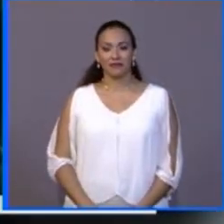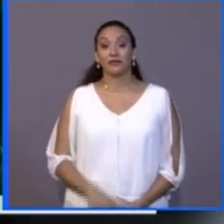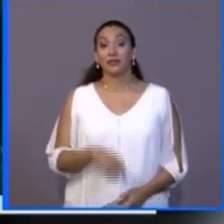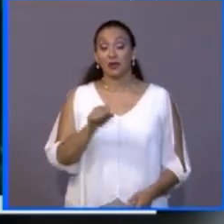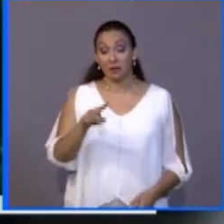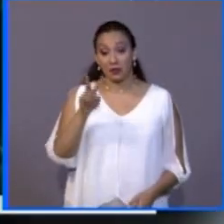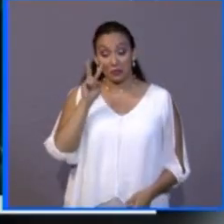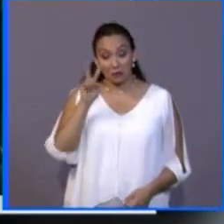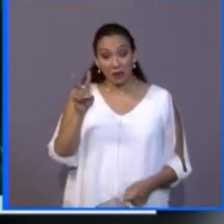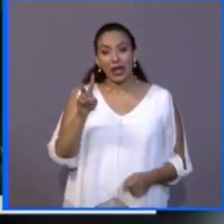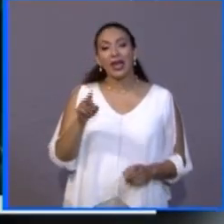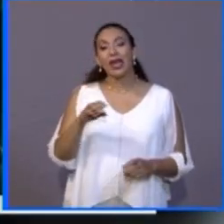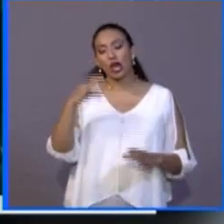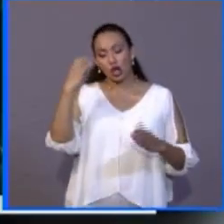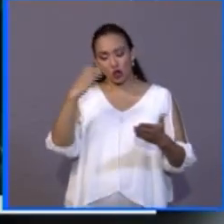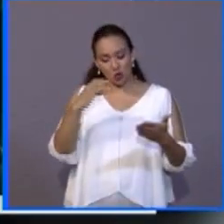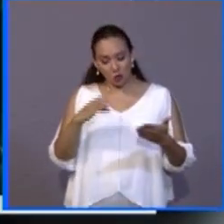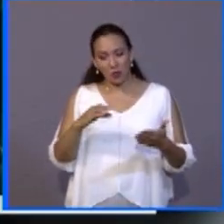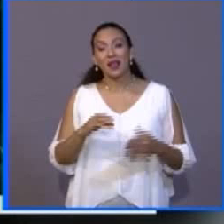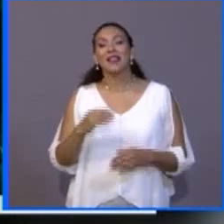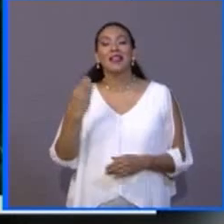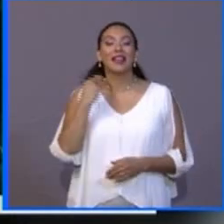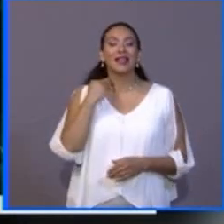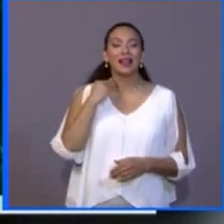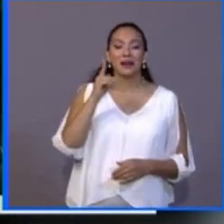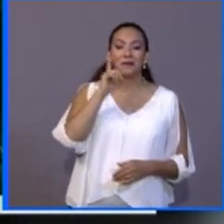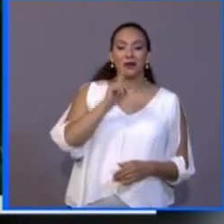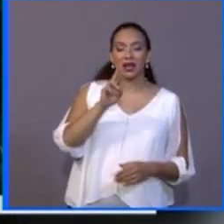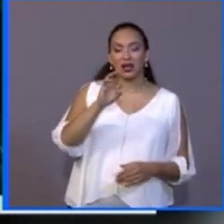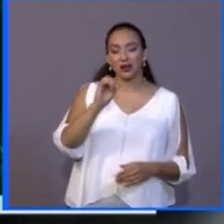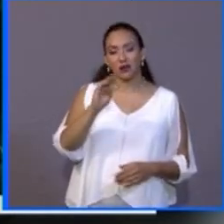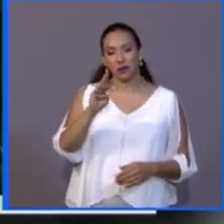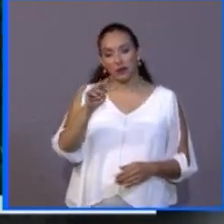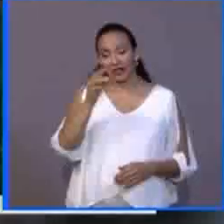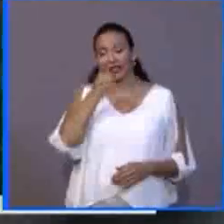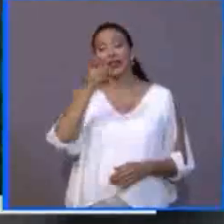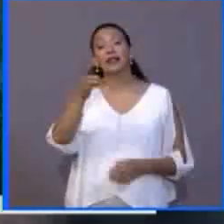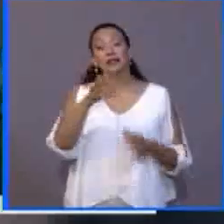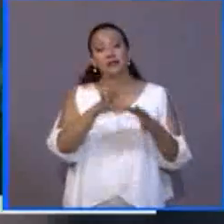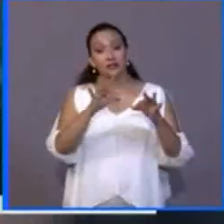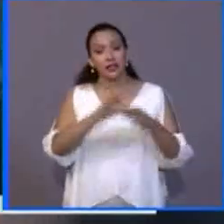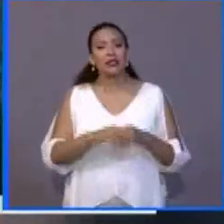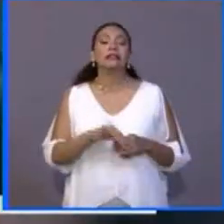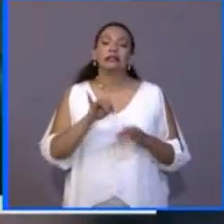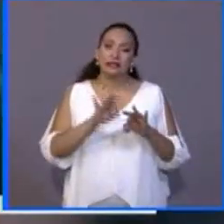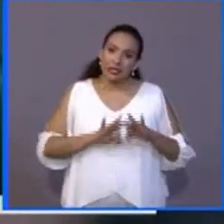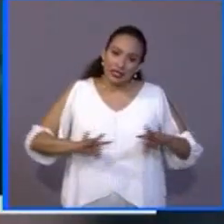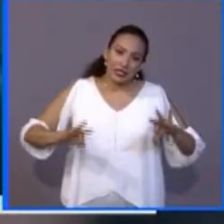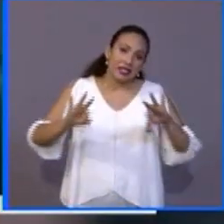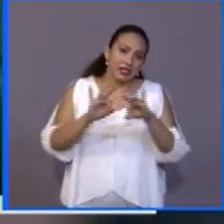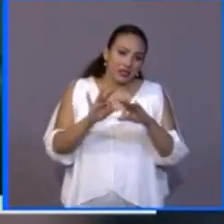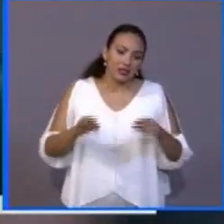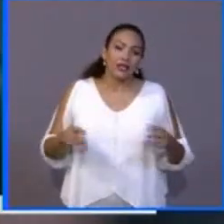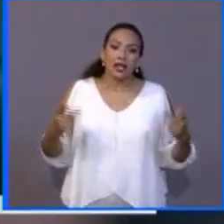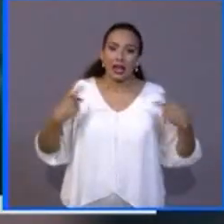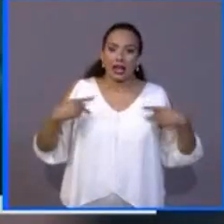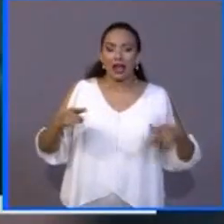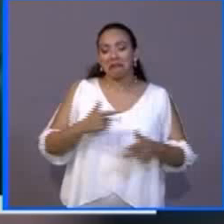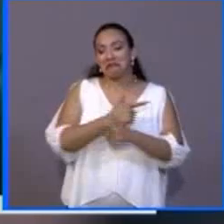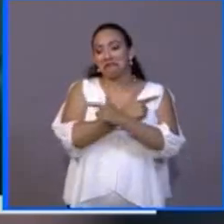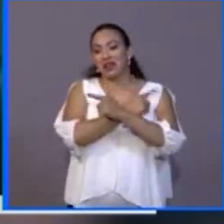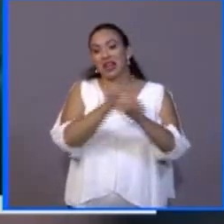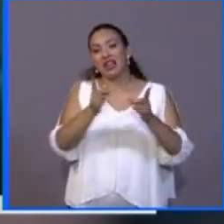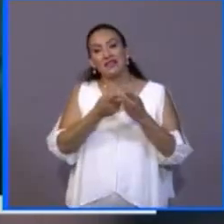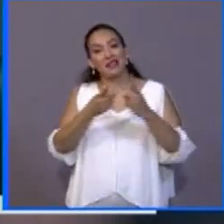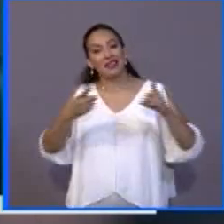También podrá escuchar los comentarios de la abogada Roberta Cortés Ruiz sobre la importancia y los alcances del derecho al libre desarrollo de la